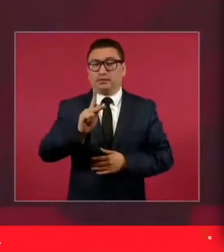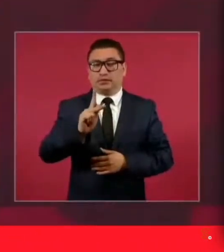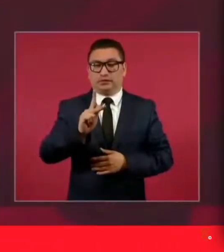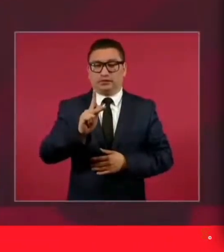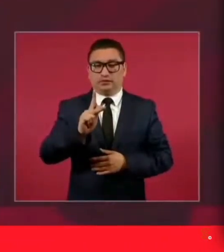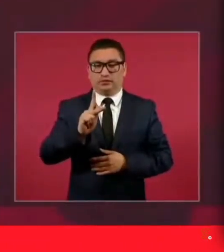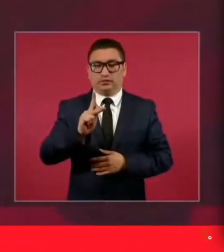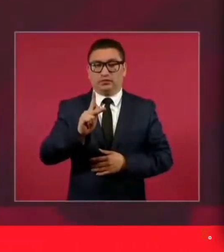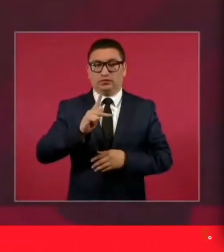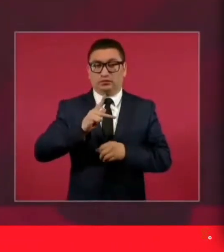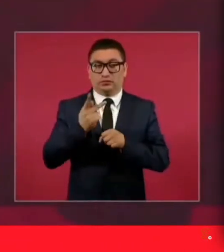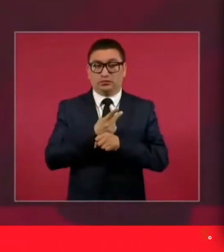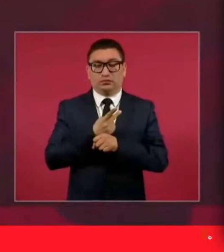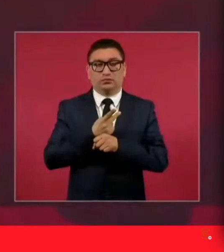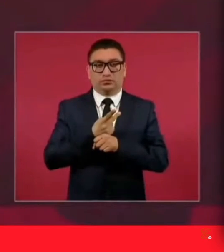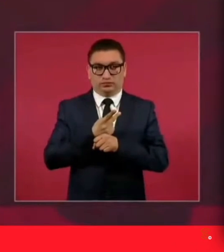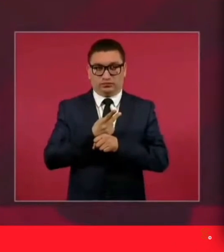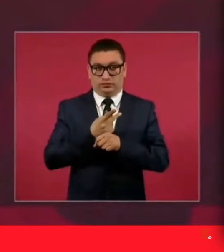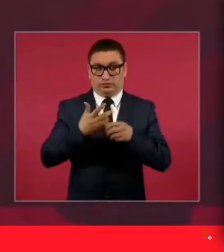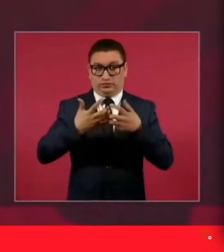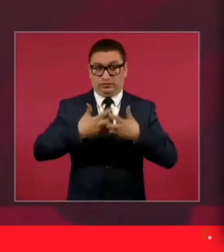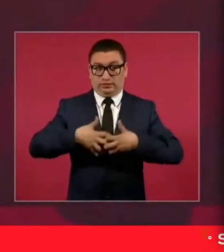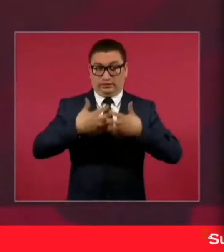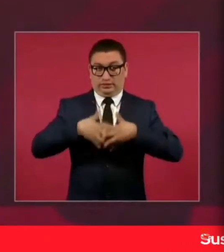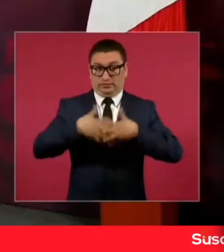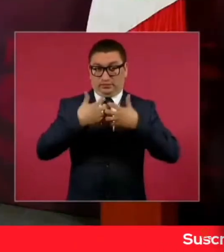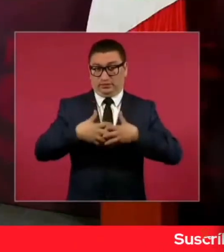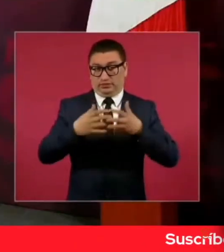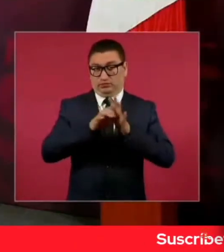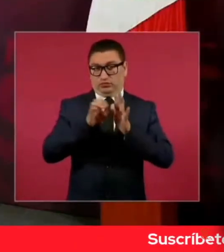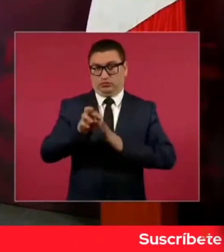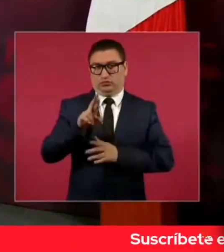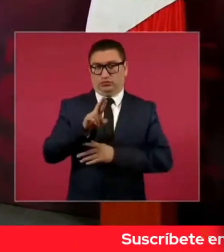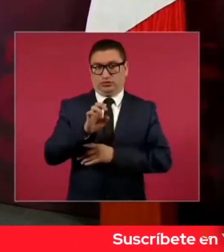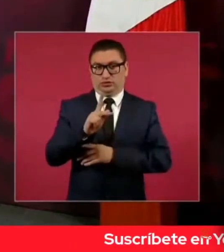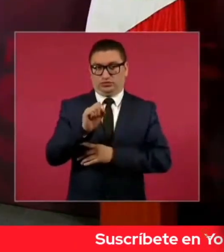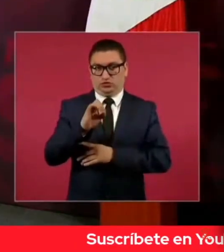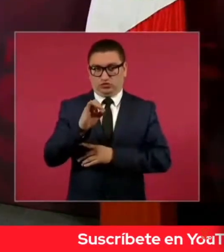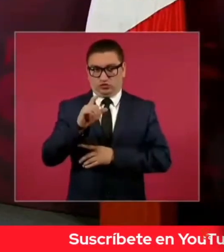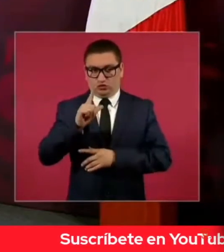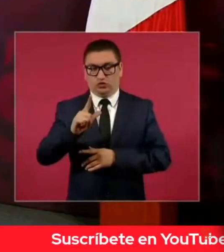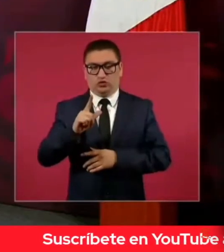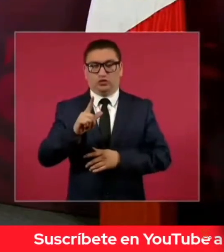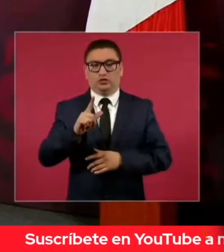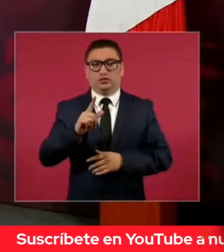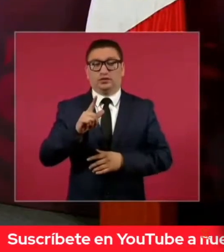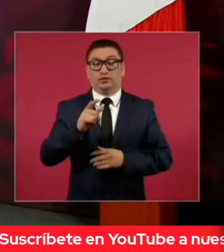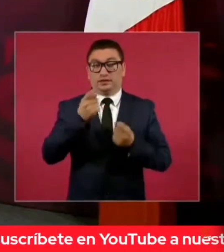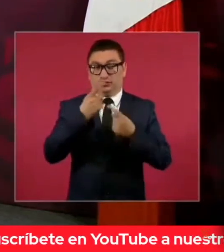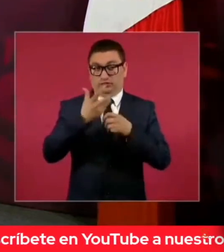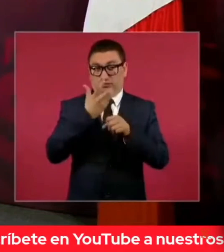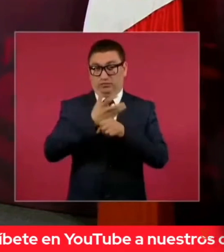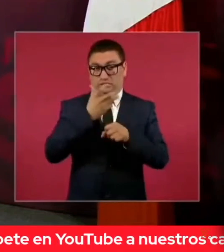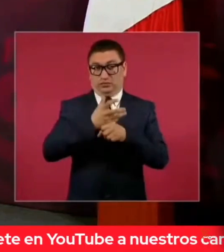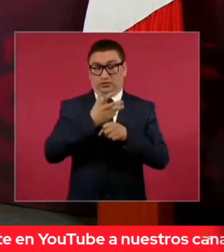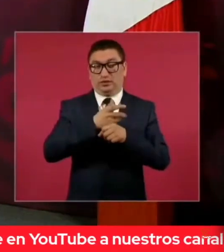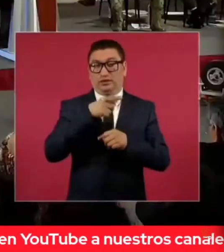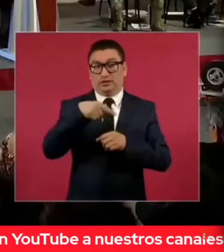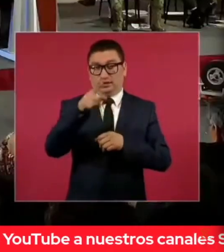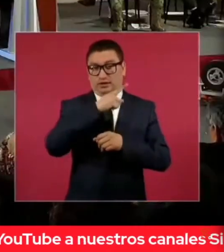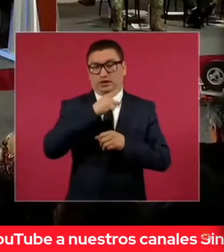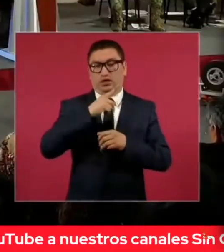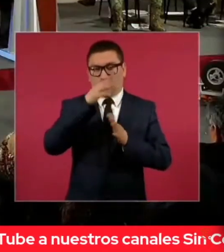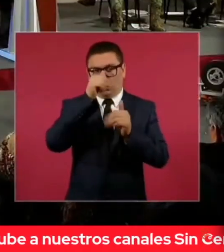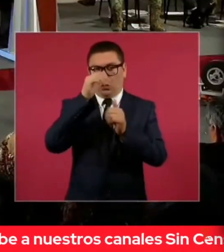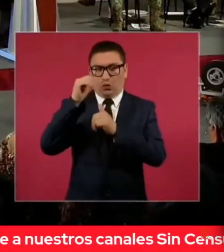se bañaban las empresas, Repsol. Repsol y unas estadounidenses que tenían convenios